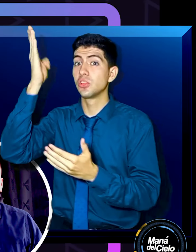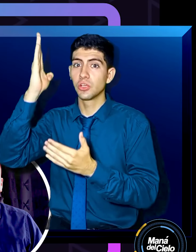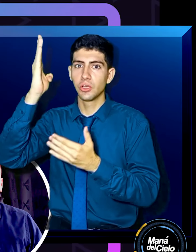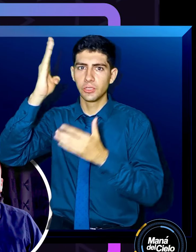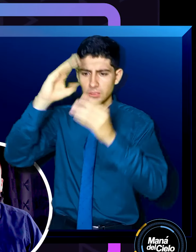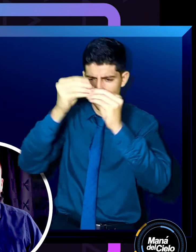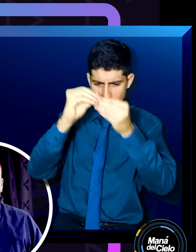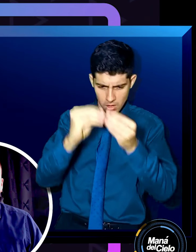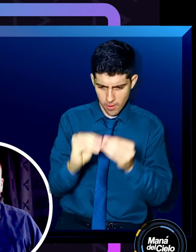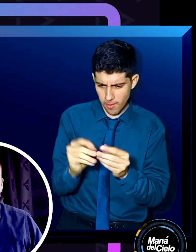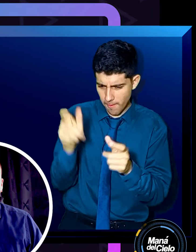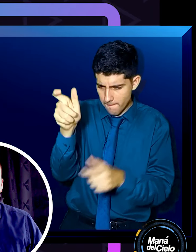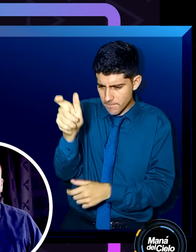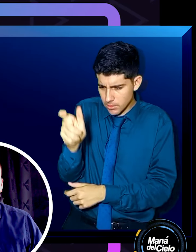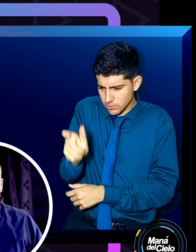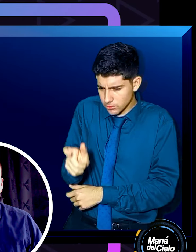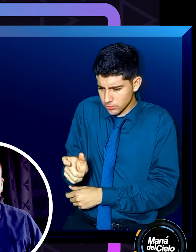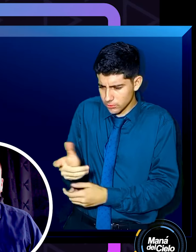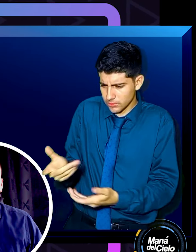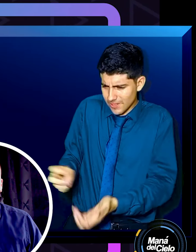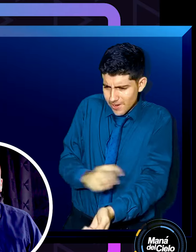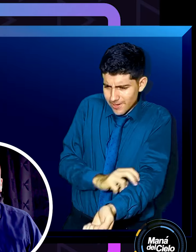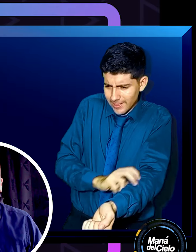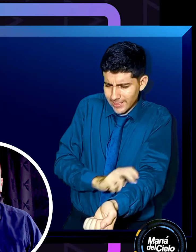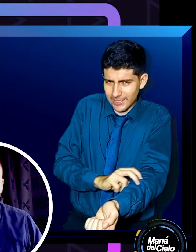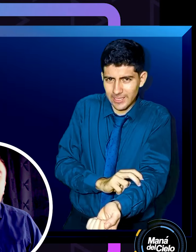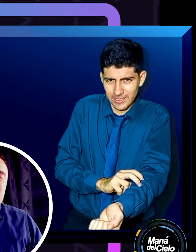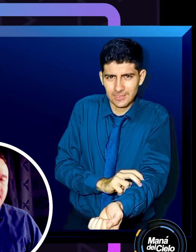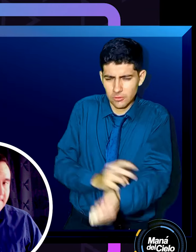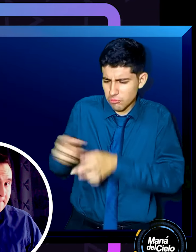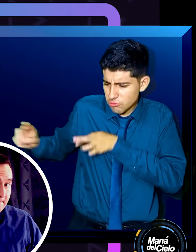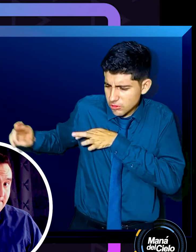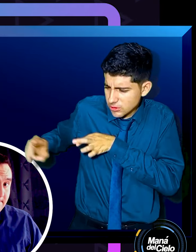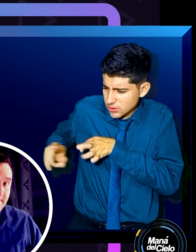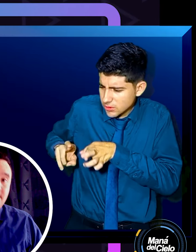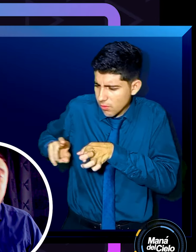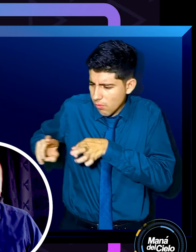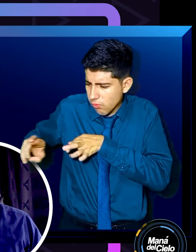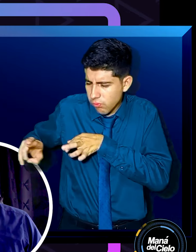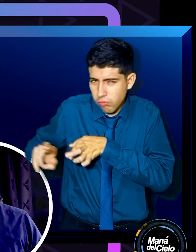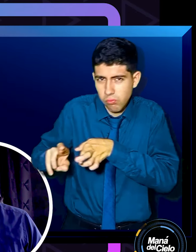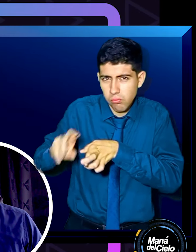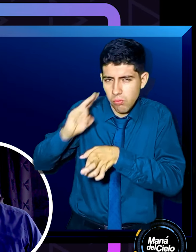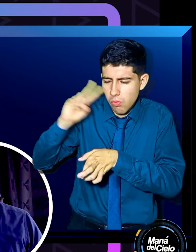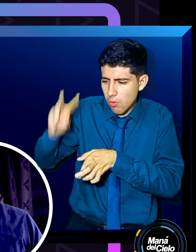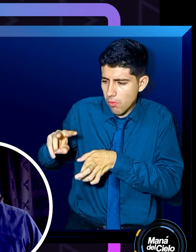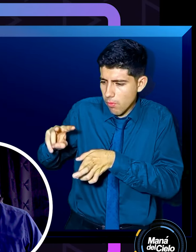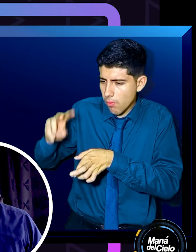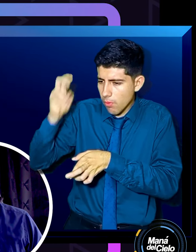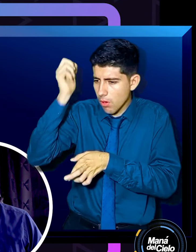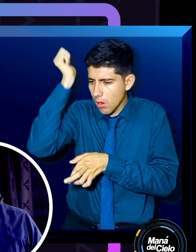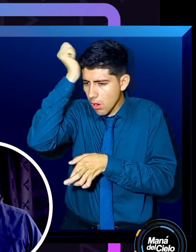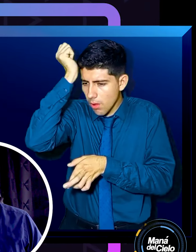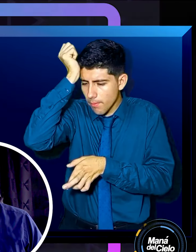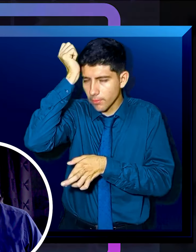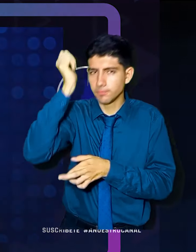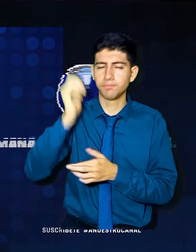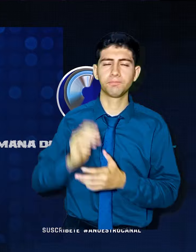Pero además Dios está haciendo perfiles. Porque este río, hermanos, ustedes han visto las